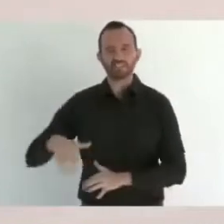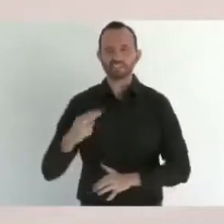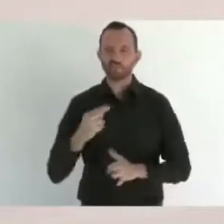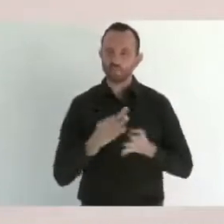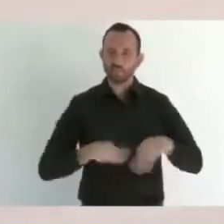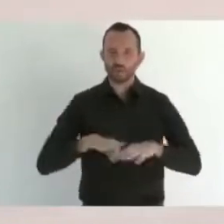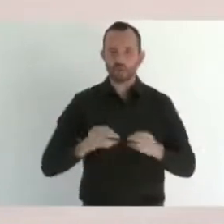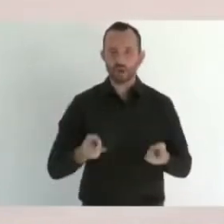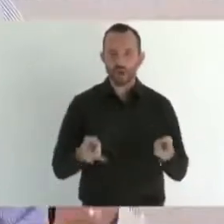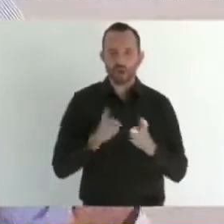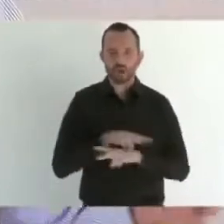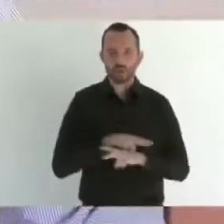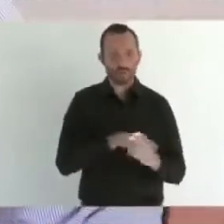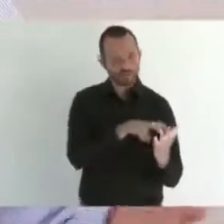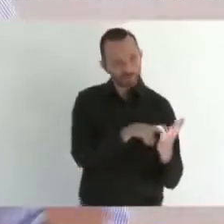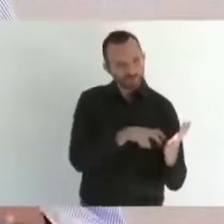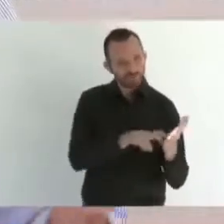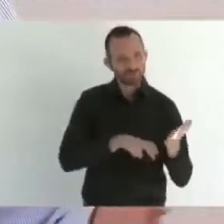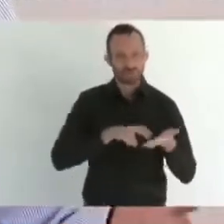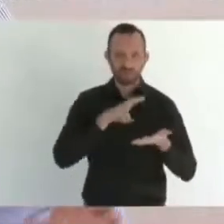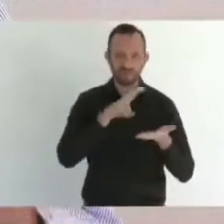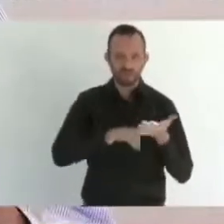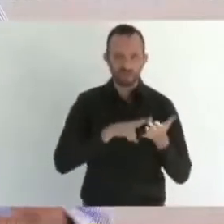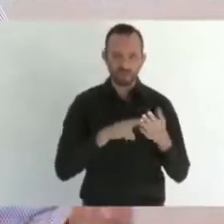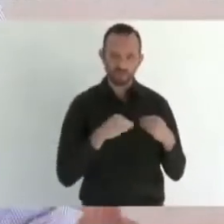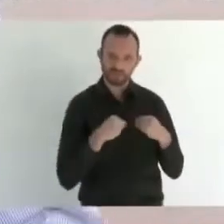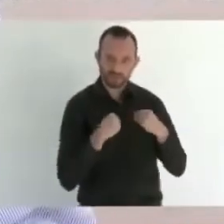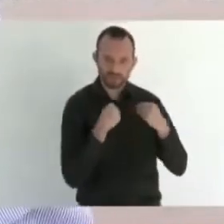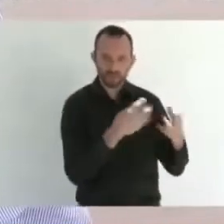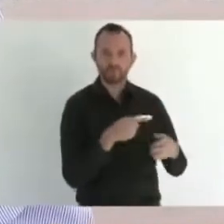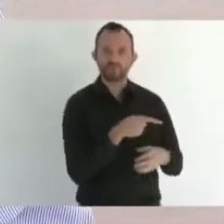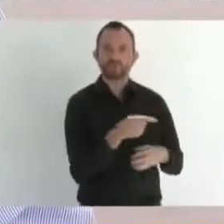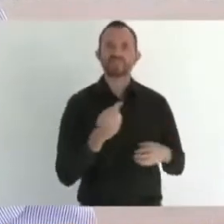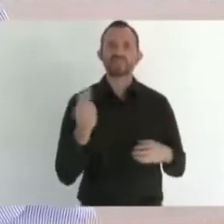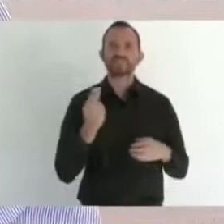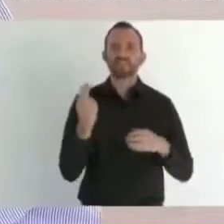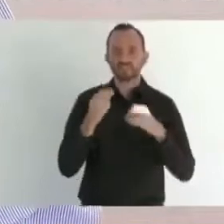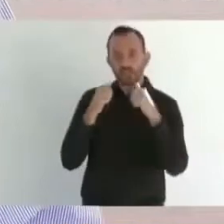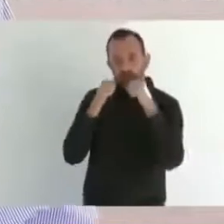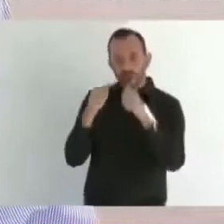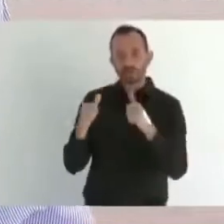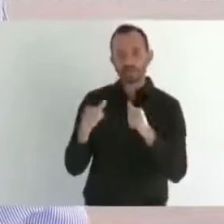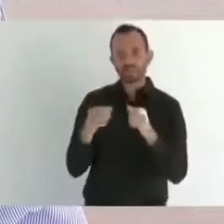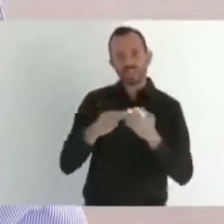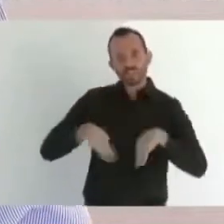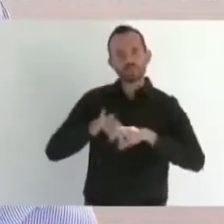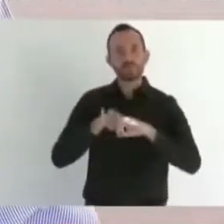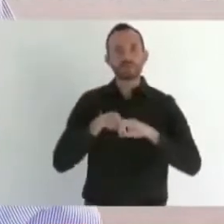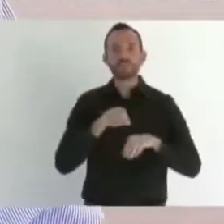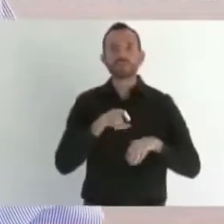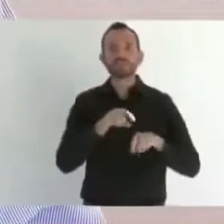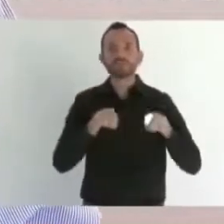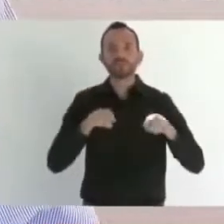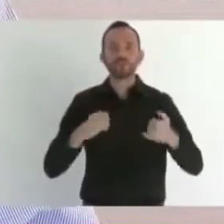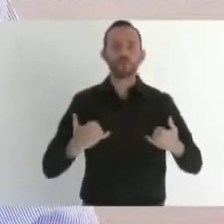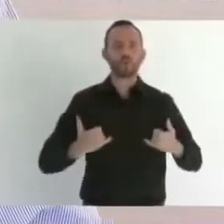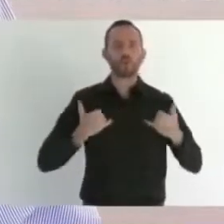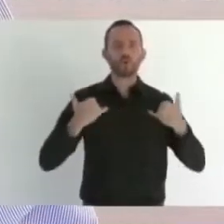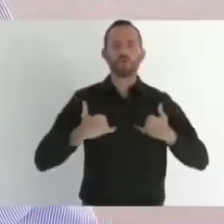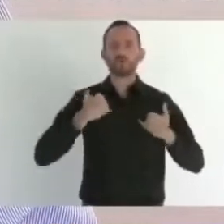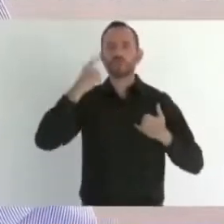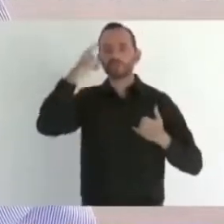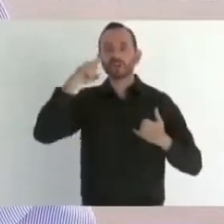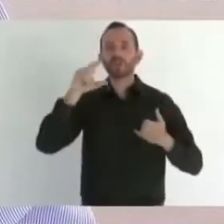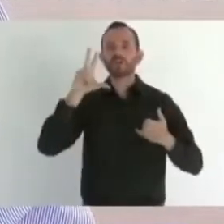pero hay que atender a los jóvenes para que no los enganchen las